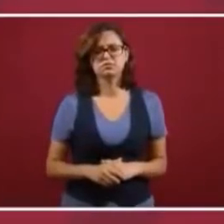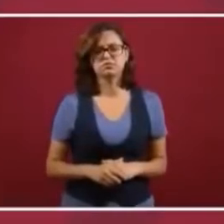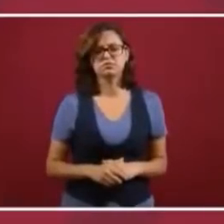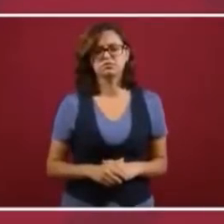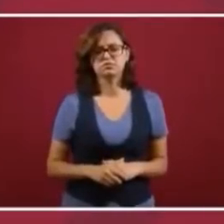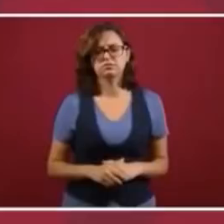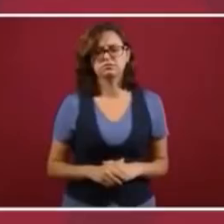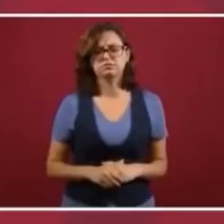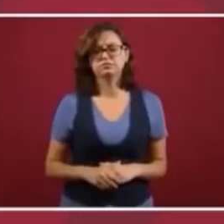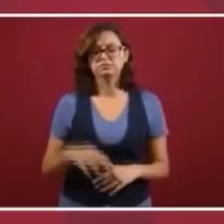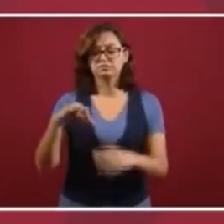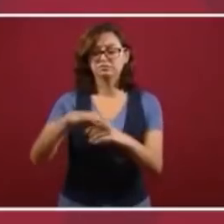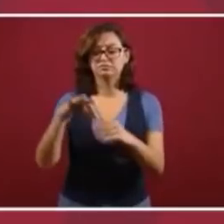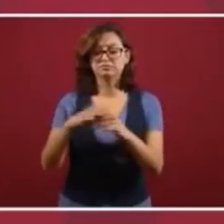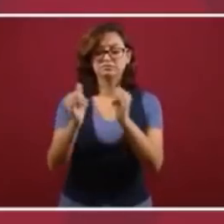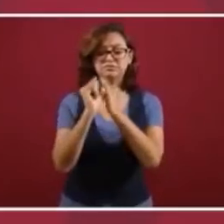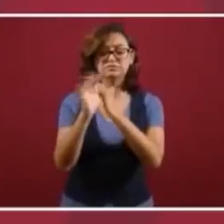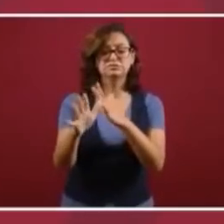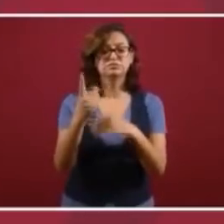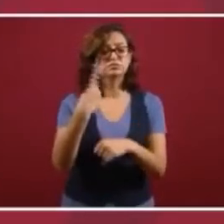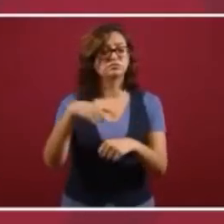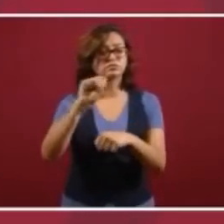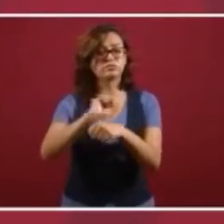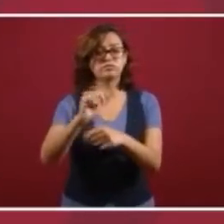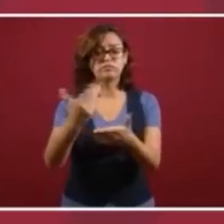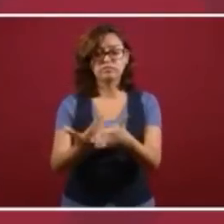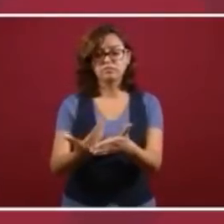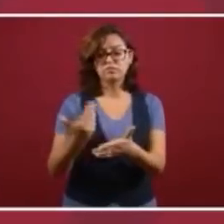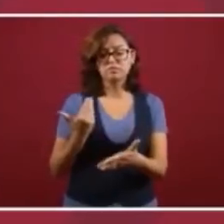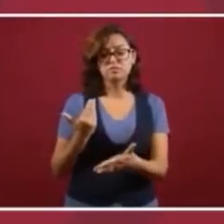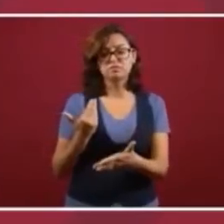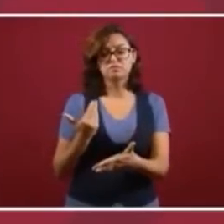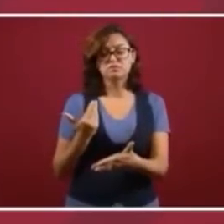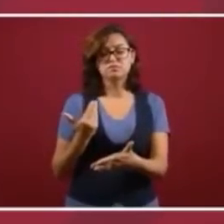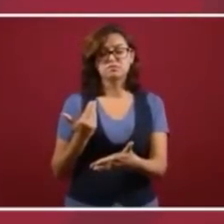una semana antes de la elección,